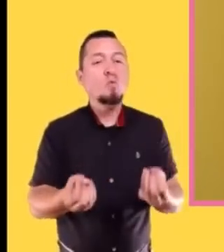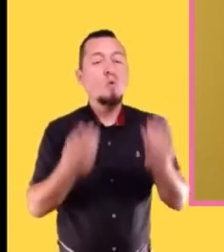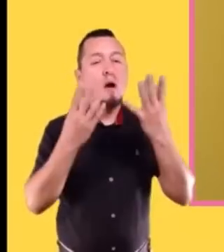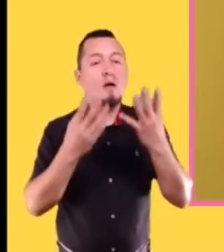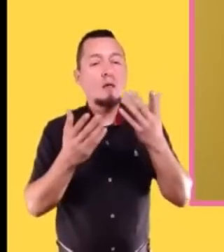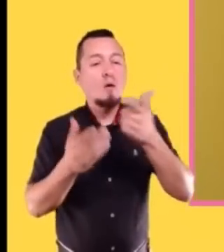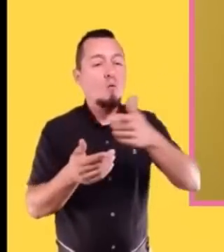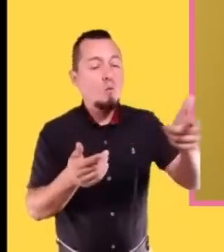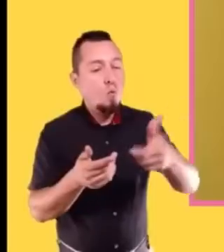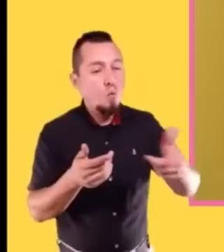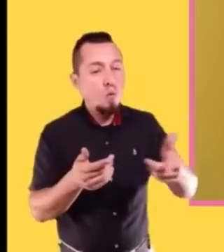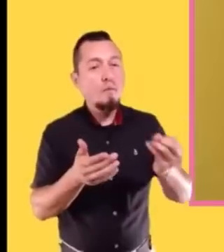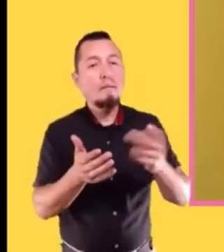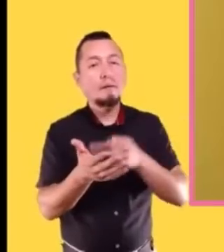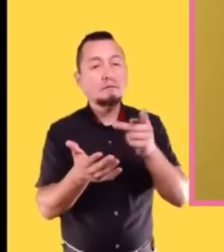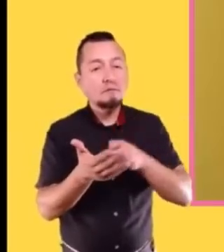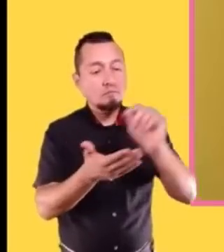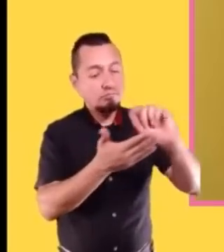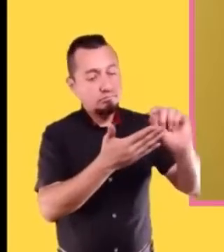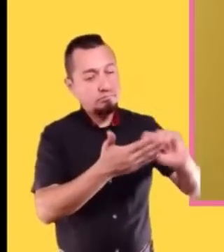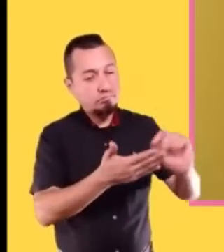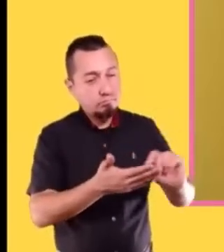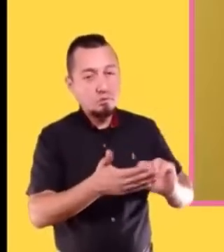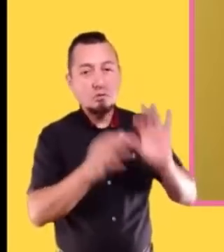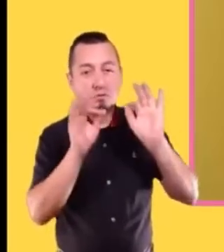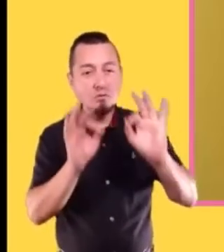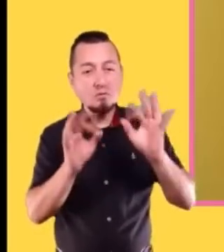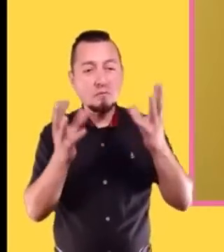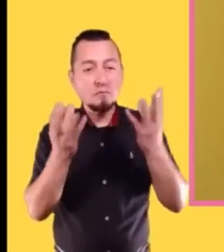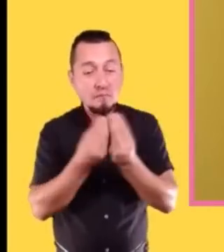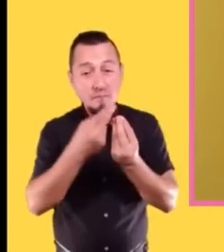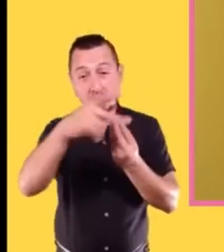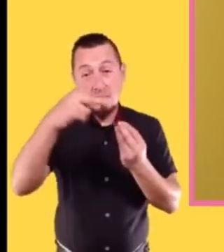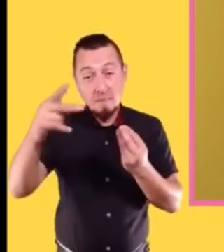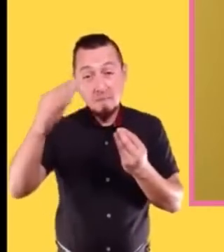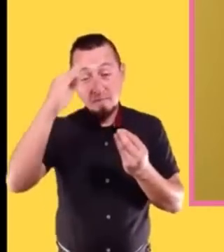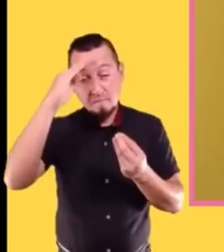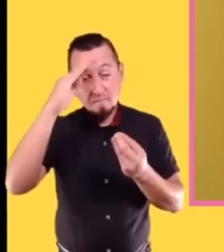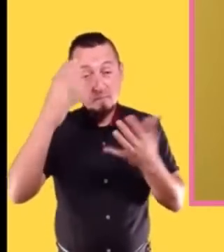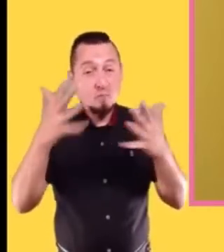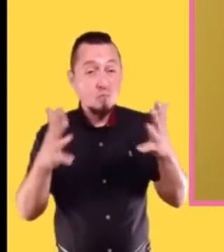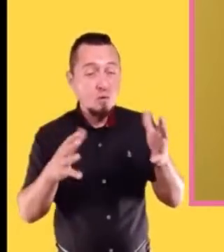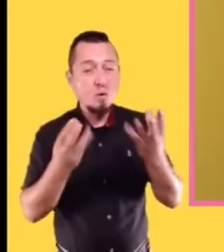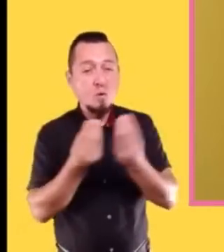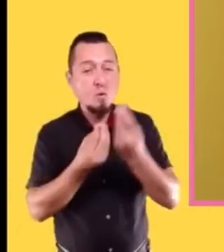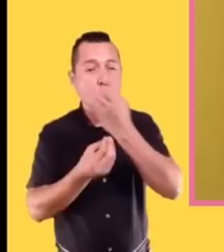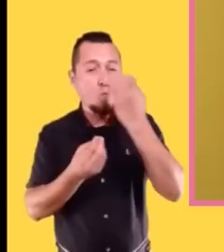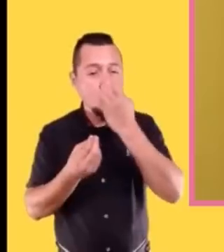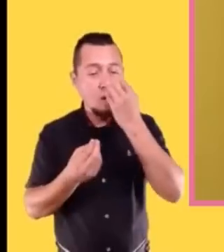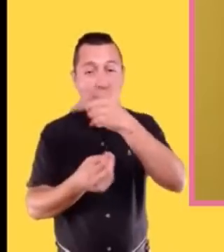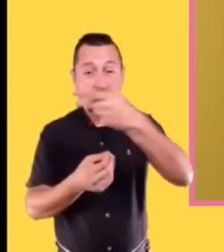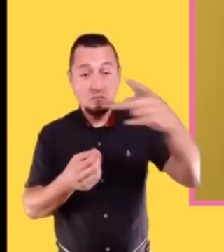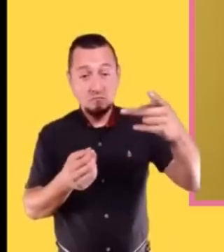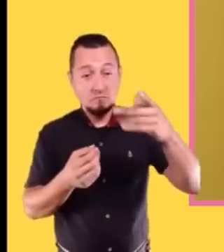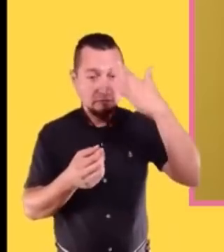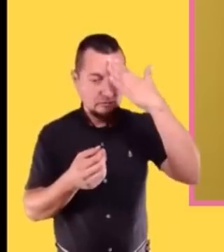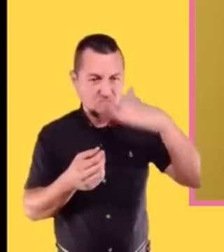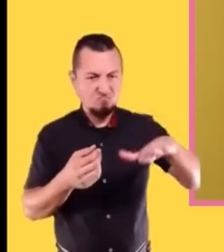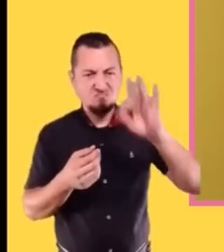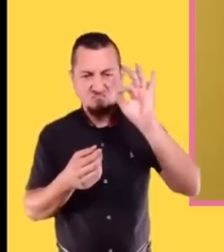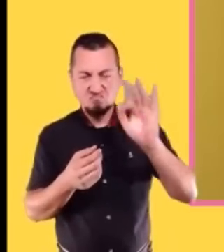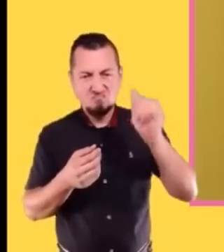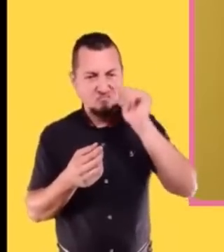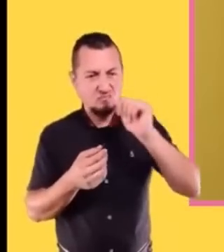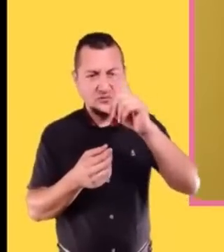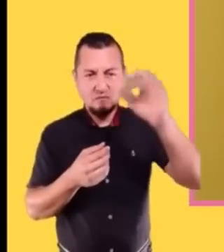semana ese huerto, etcétera. Entonces, ahí es variable, depende de cada escuela, pero que sí sepan que siempre se entrega el 100% de los